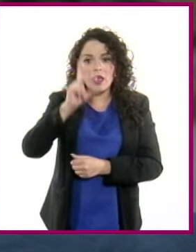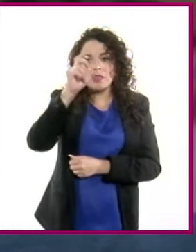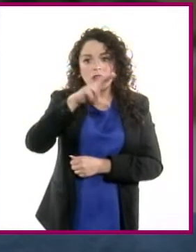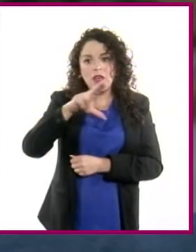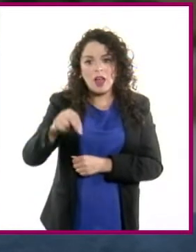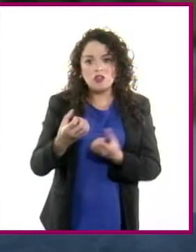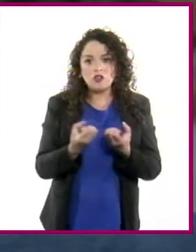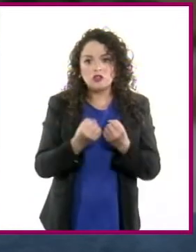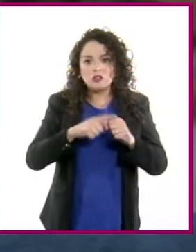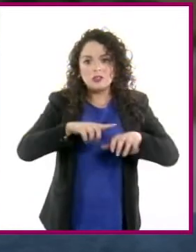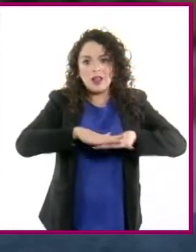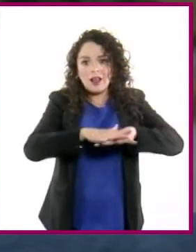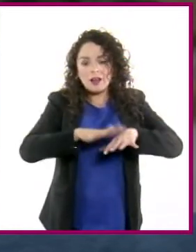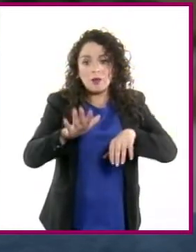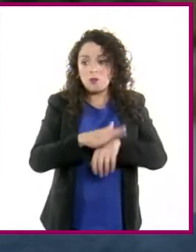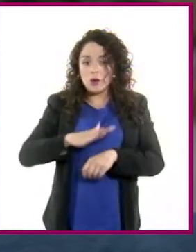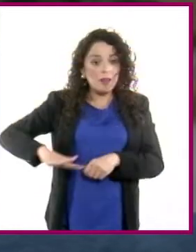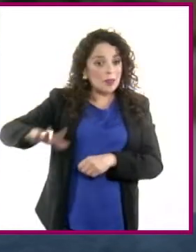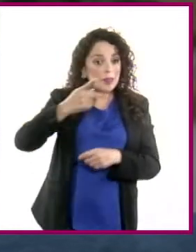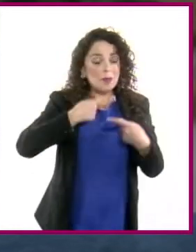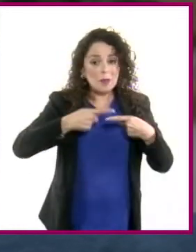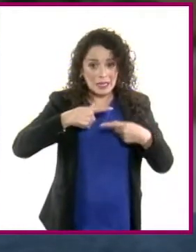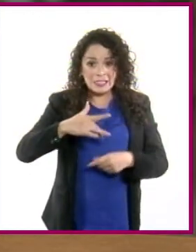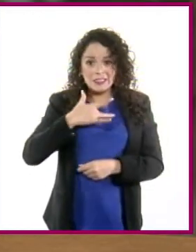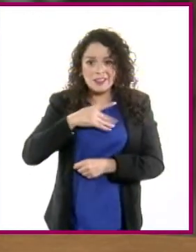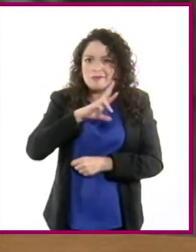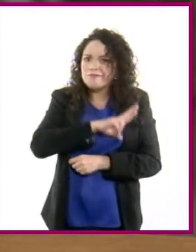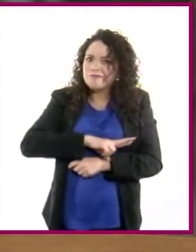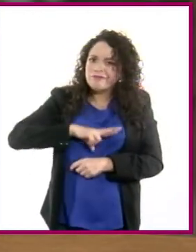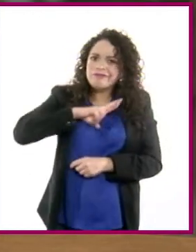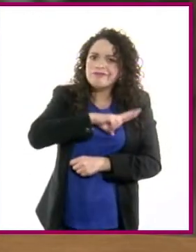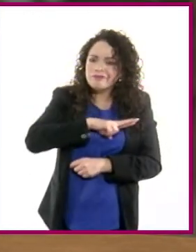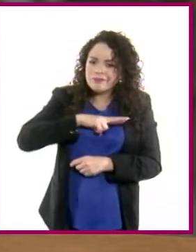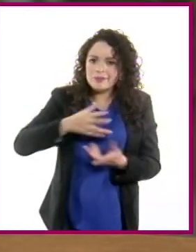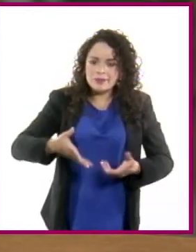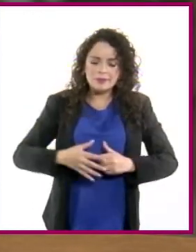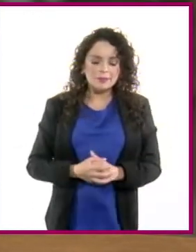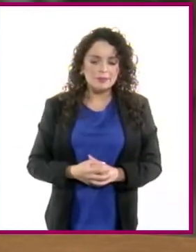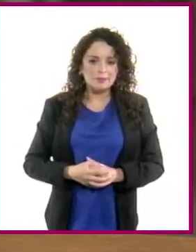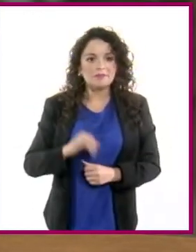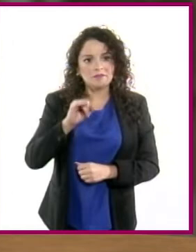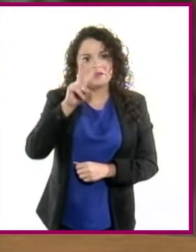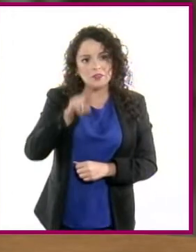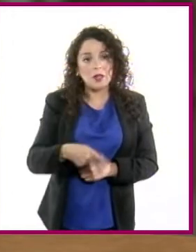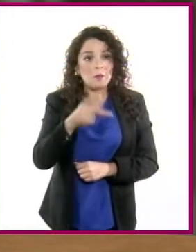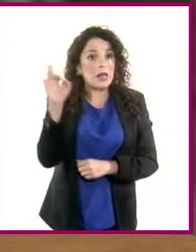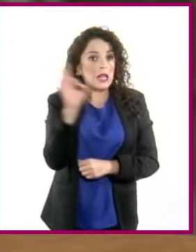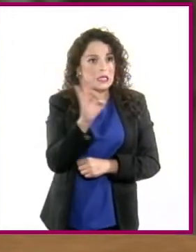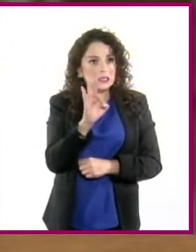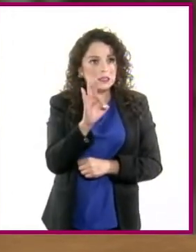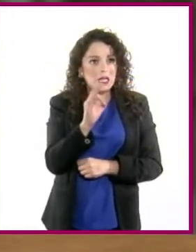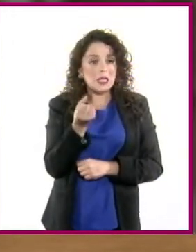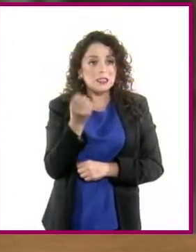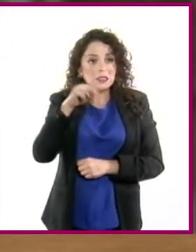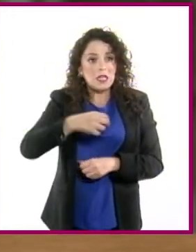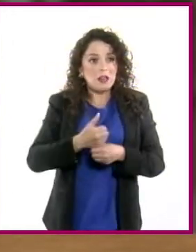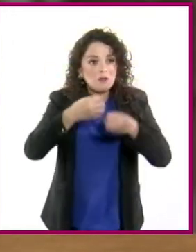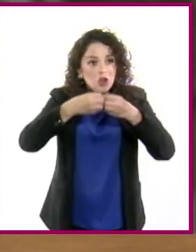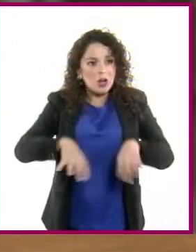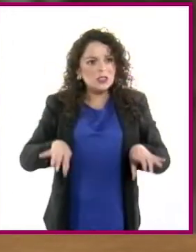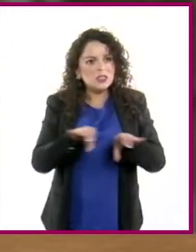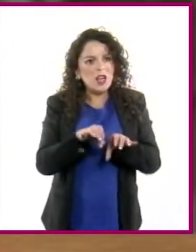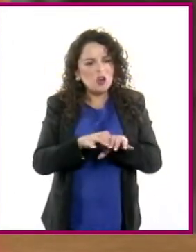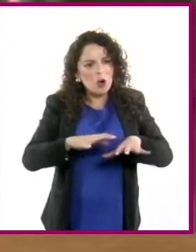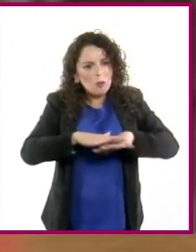es la causa del resentimiento. Pero si resultara que no es posible construir un tejido social sin violencia, pues al menos